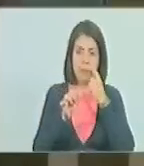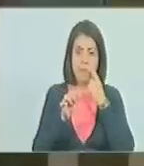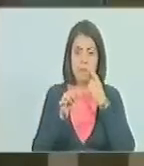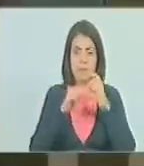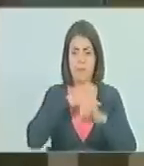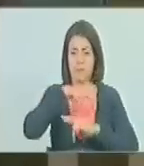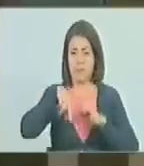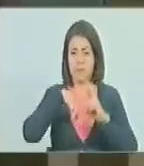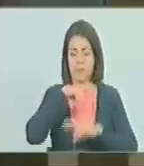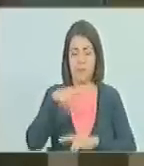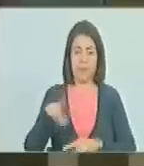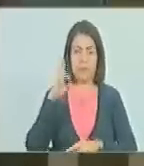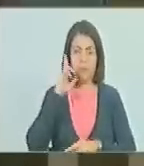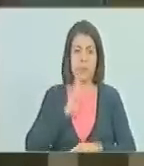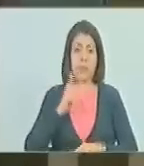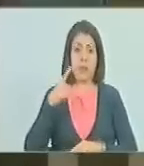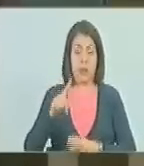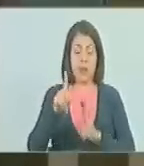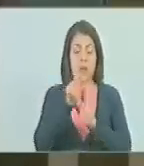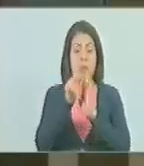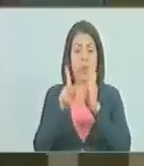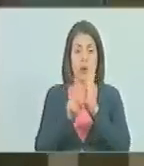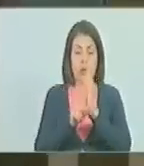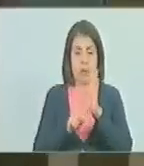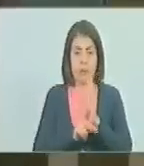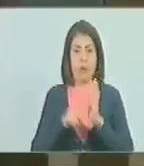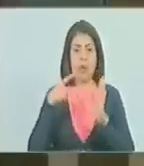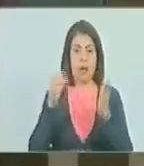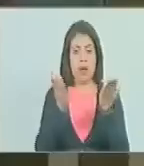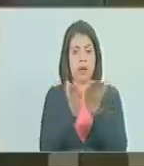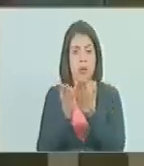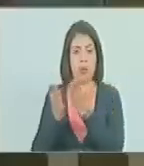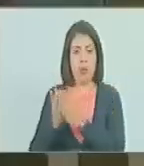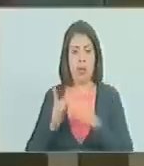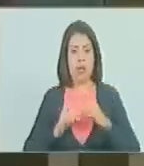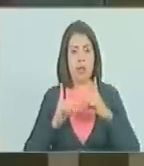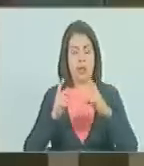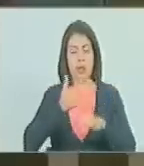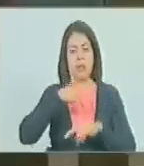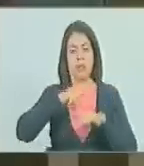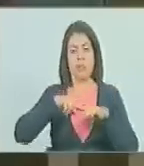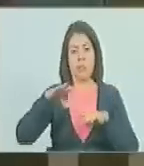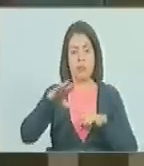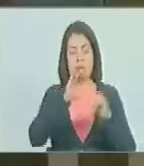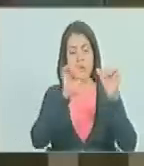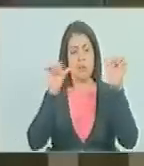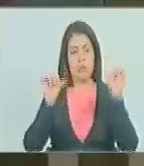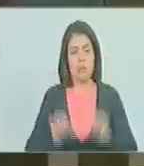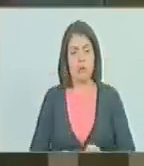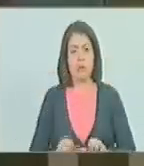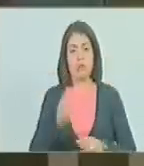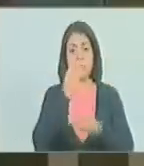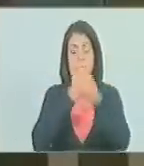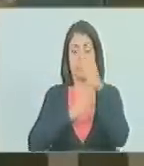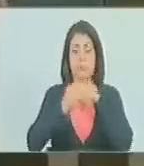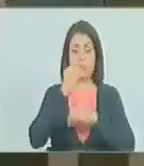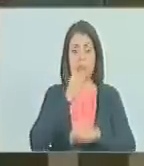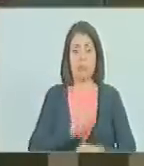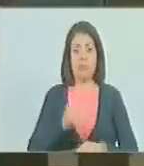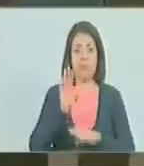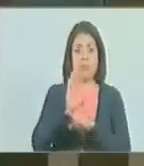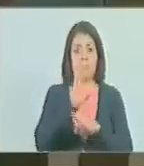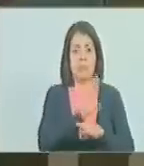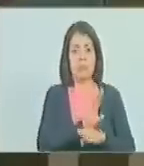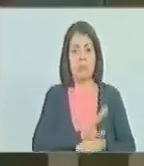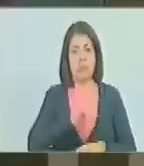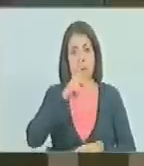revolución bolivariana. Hoy nosotros tenemos programas, hoy tenemos escuelas dignas para nuestros niños, tenemos un sistema de alimentación que los protege,